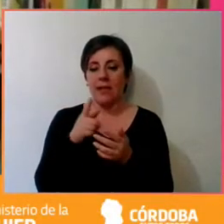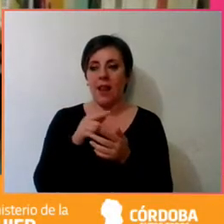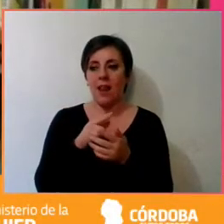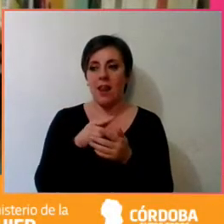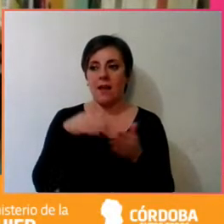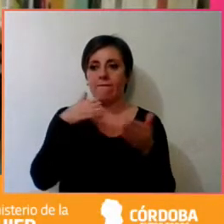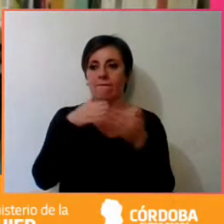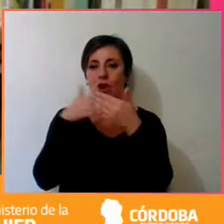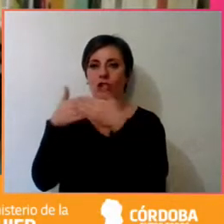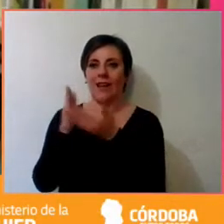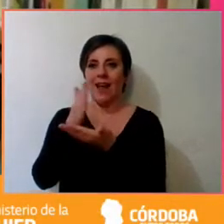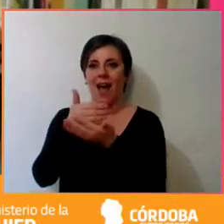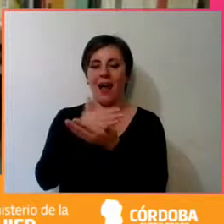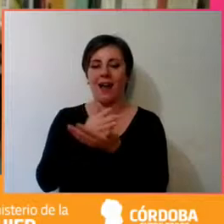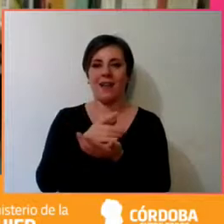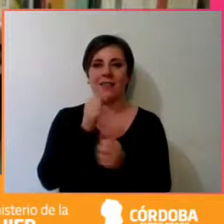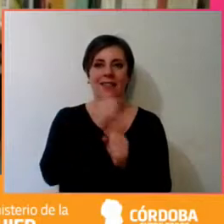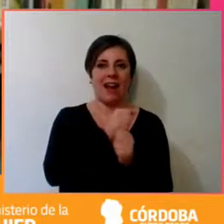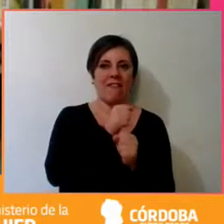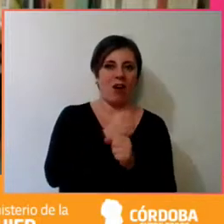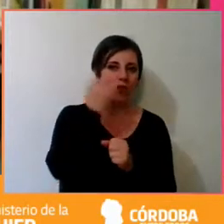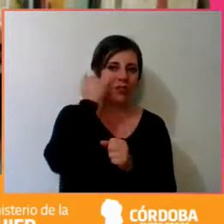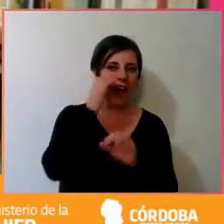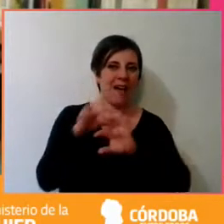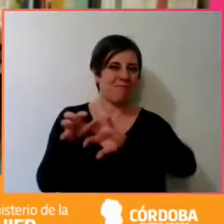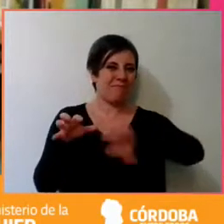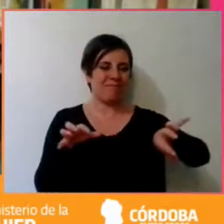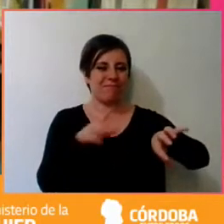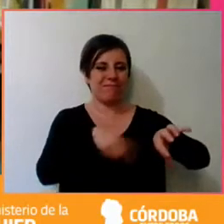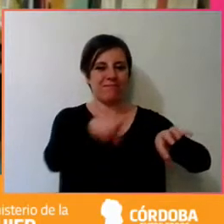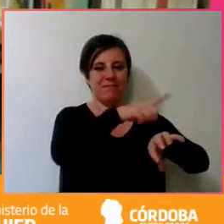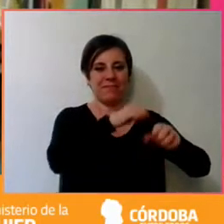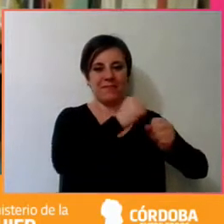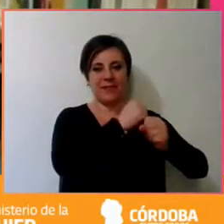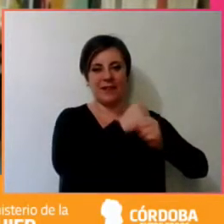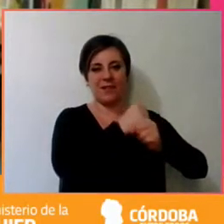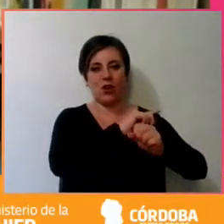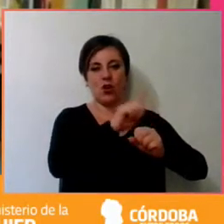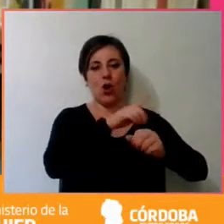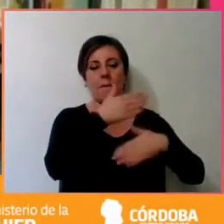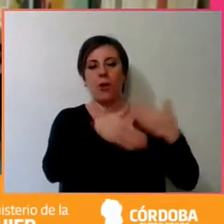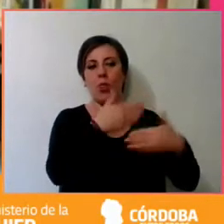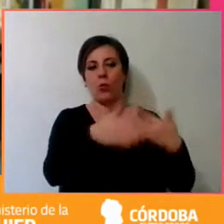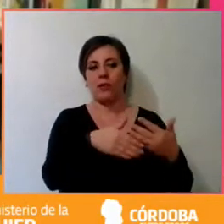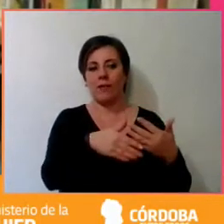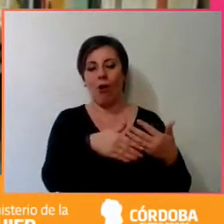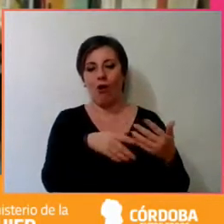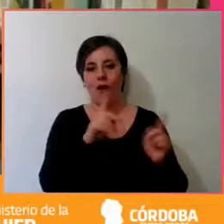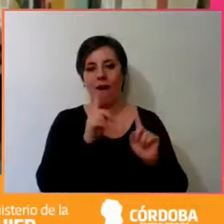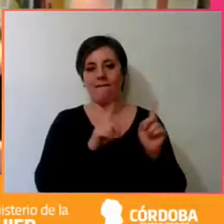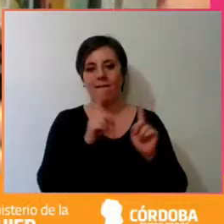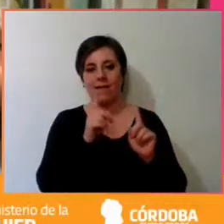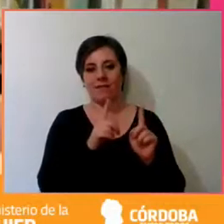fronteras del trabajo, de lo que se llamaba trabajo no productivo, que habían